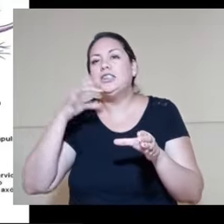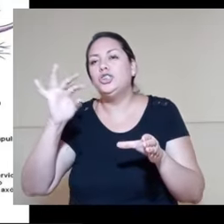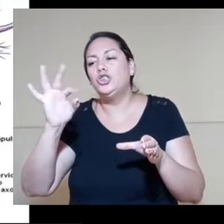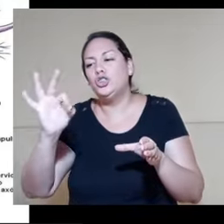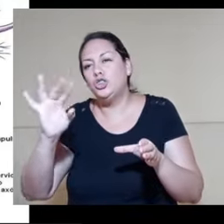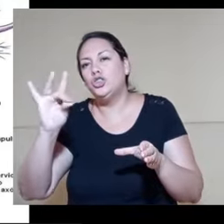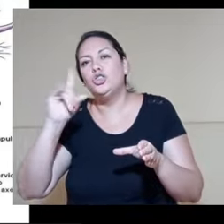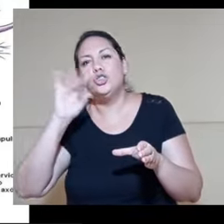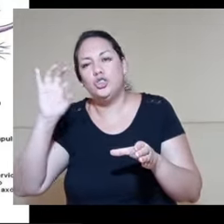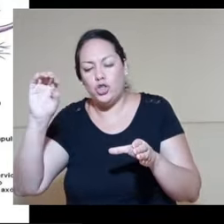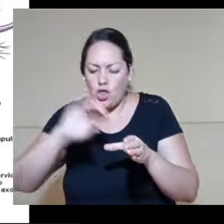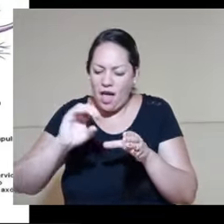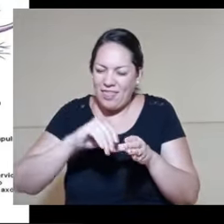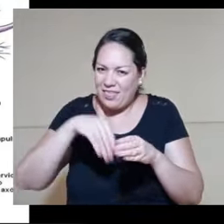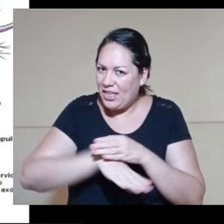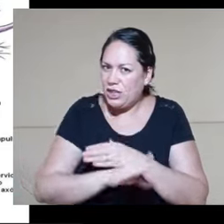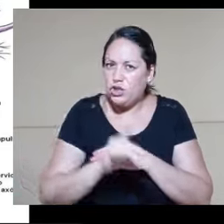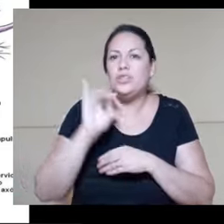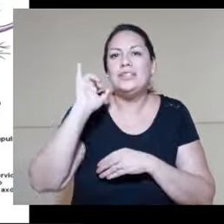¿Siempre va a ser sodio?